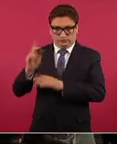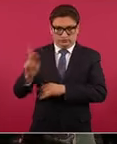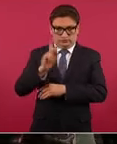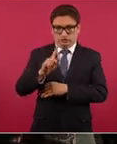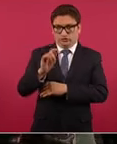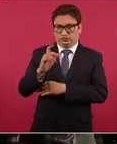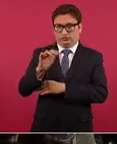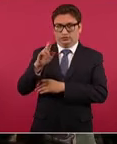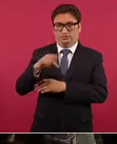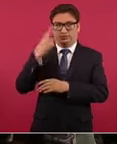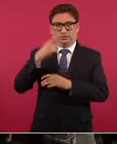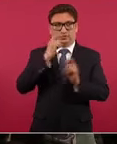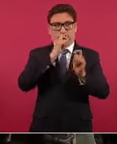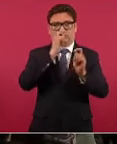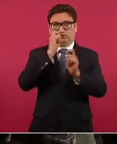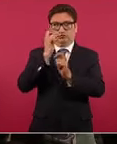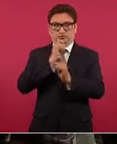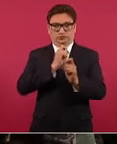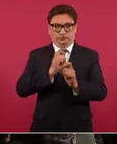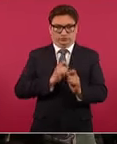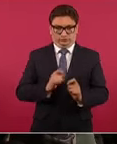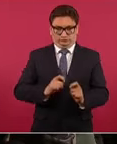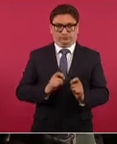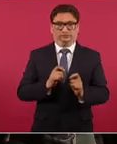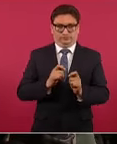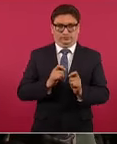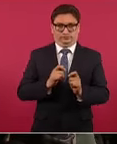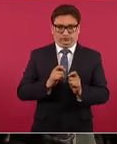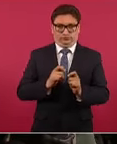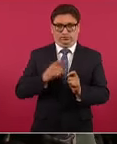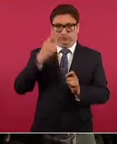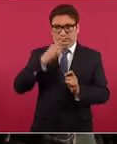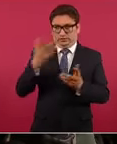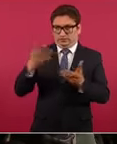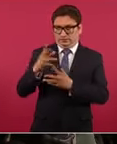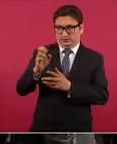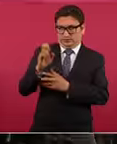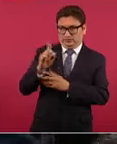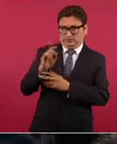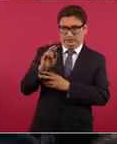para sus grandes obras para hacer el david